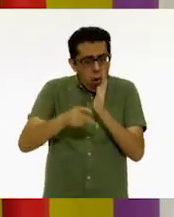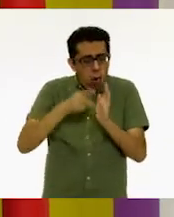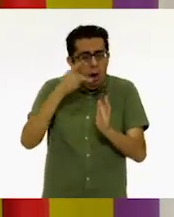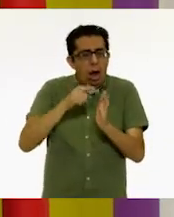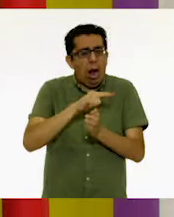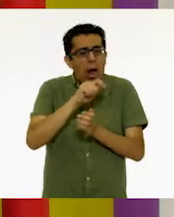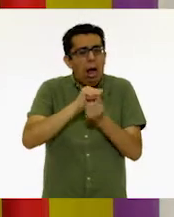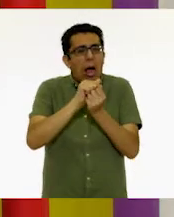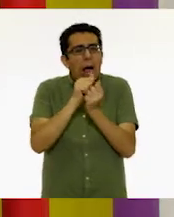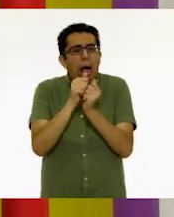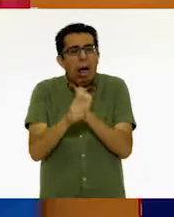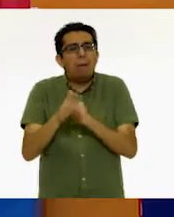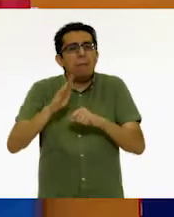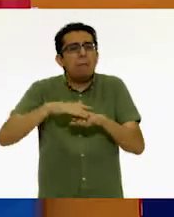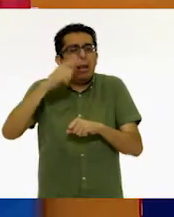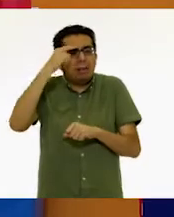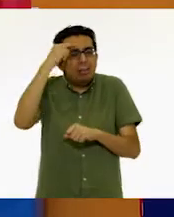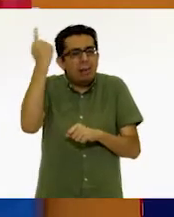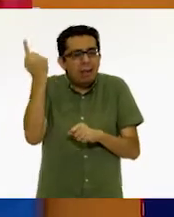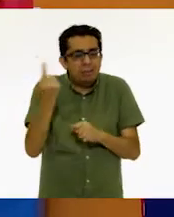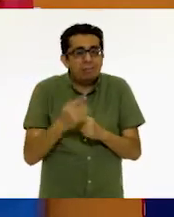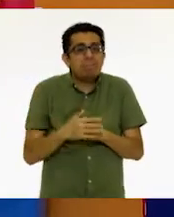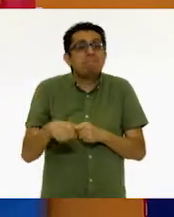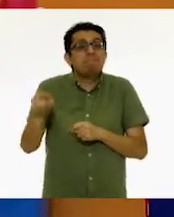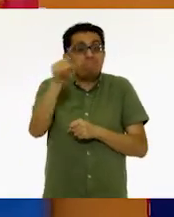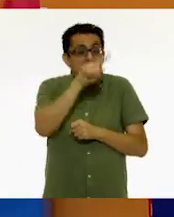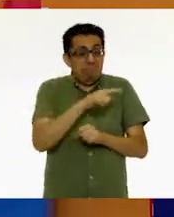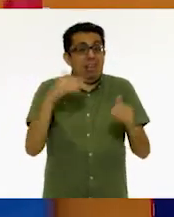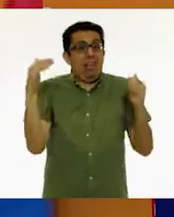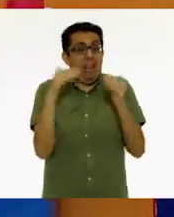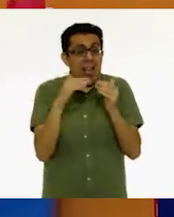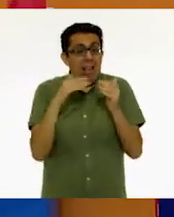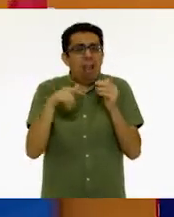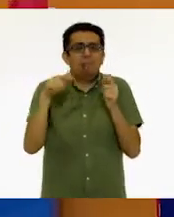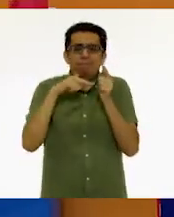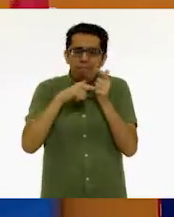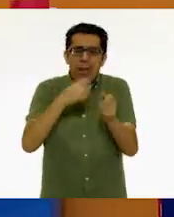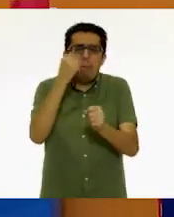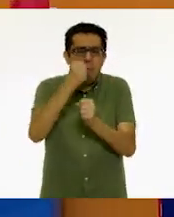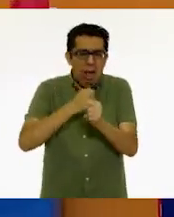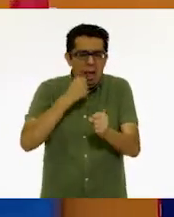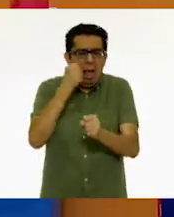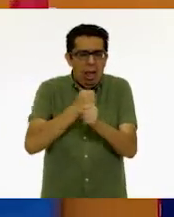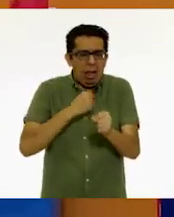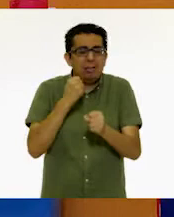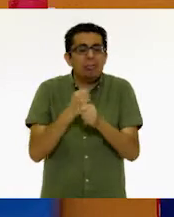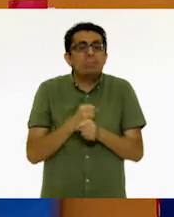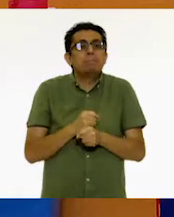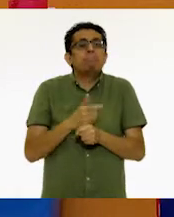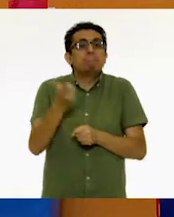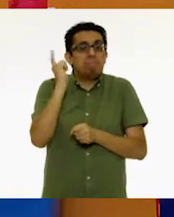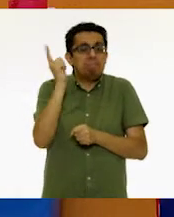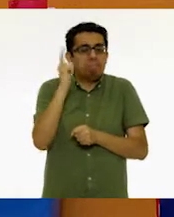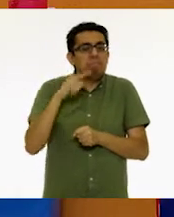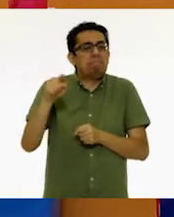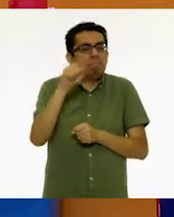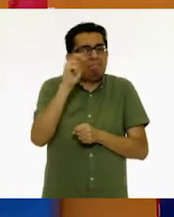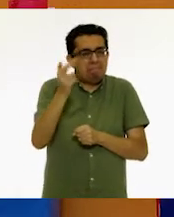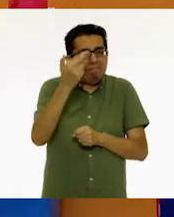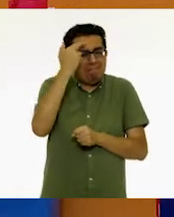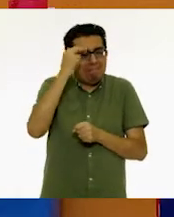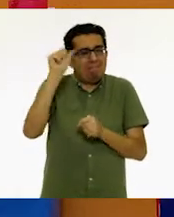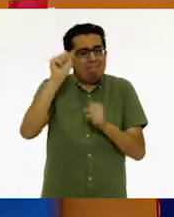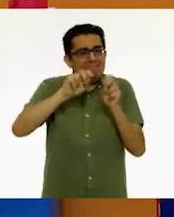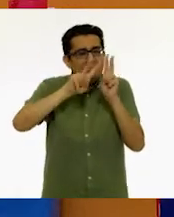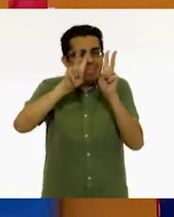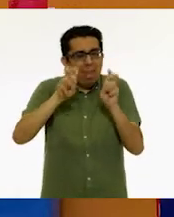facilito. Exactamente, entonces los invitamos ahí en casita a que lo sigan practicando. Espero que hayan recordado este tema